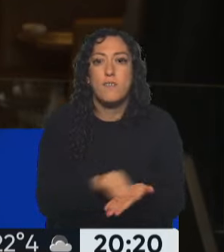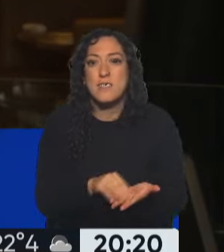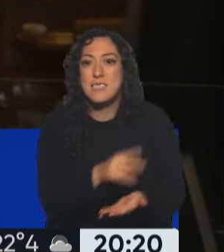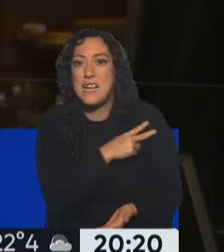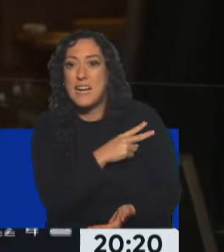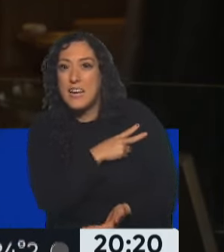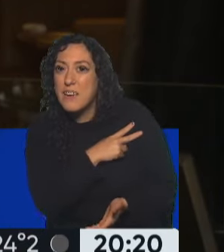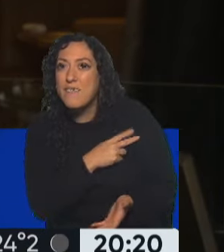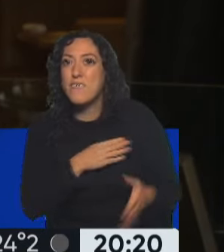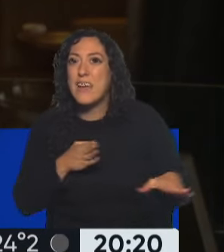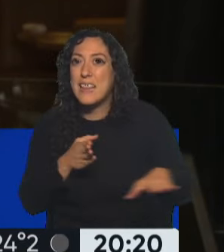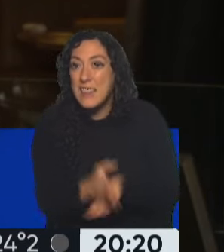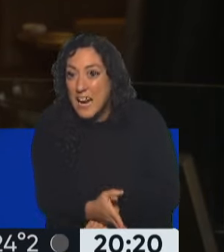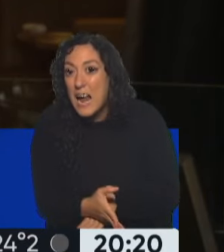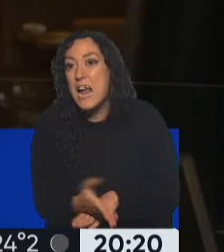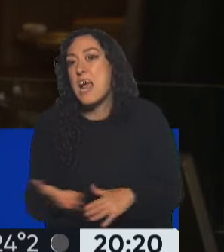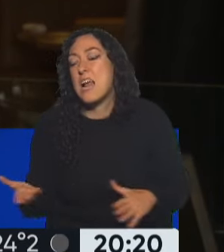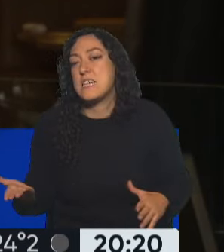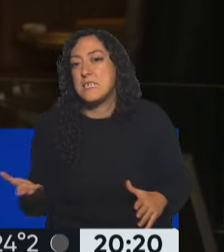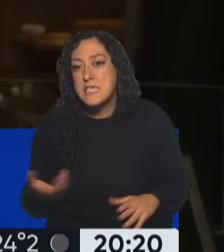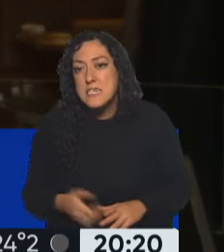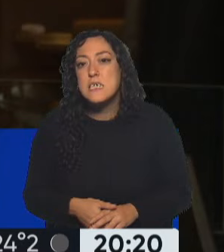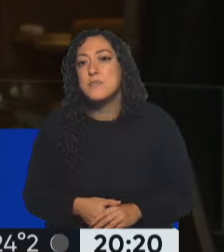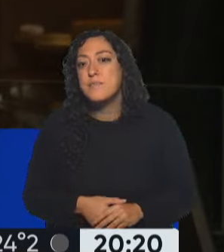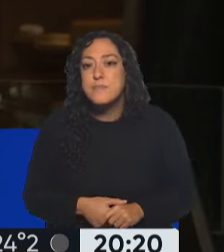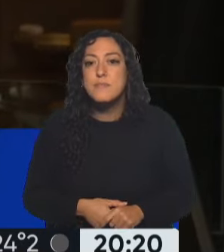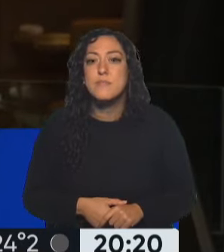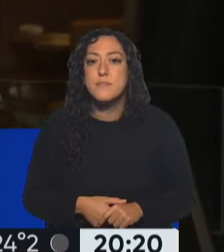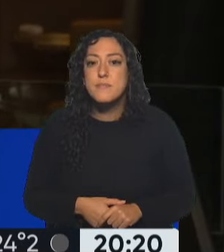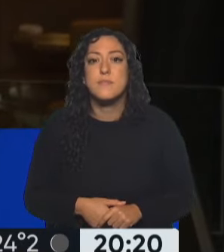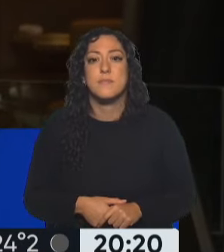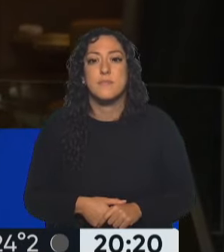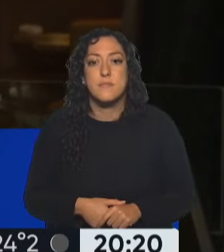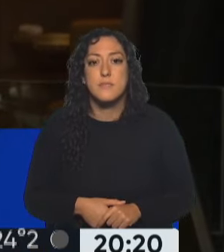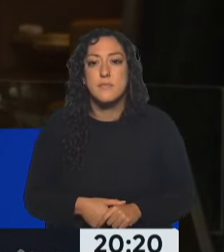sea, entrar a la oficina de la jefa, del jefe. Y ahí es